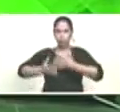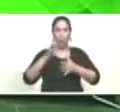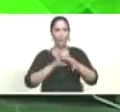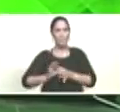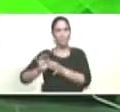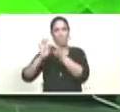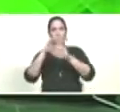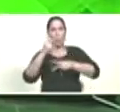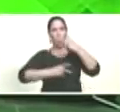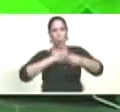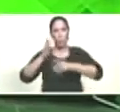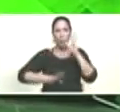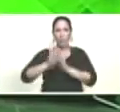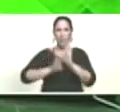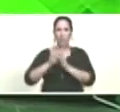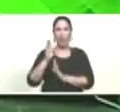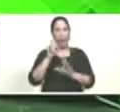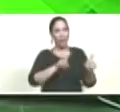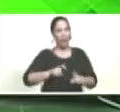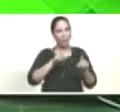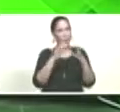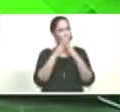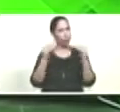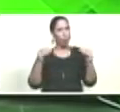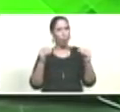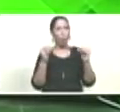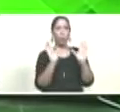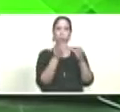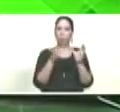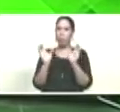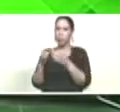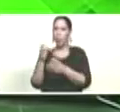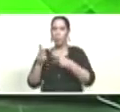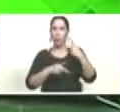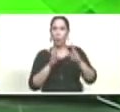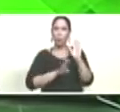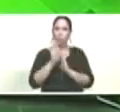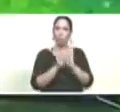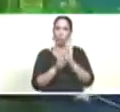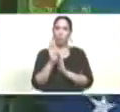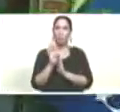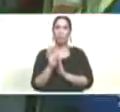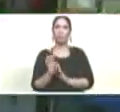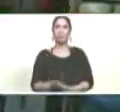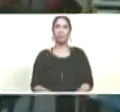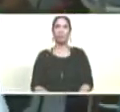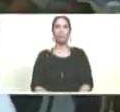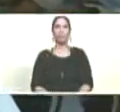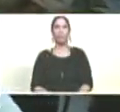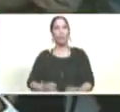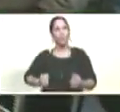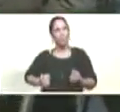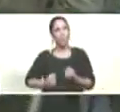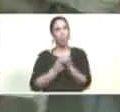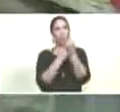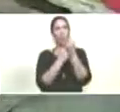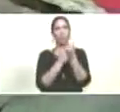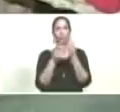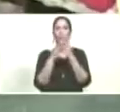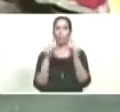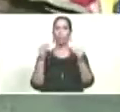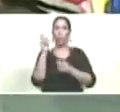el campo, con todos los sectores productivos. Estoy seguro de eso. Es apoyando al que produce.